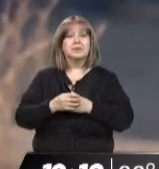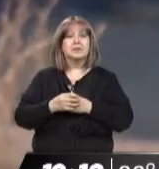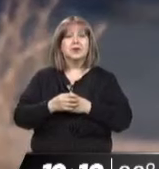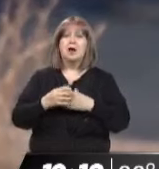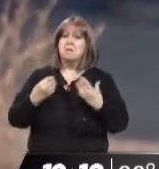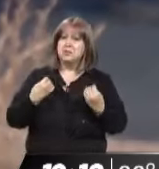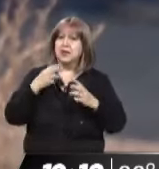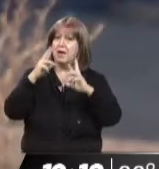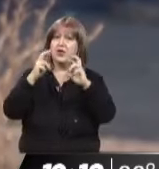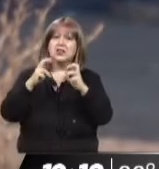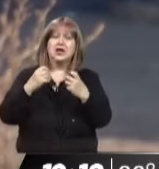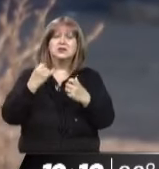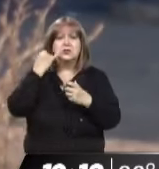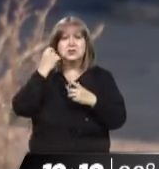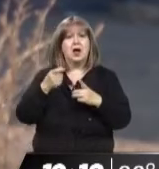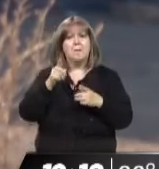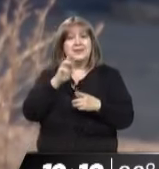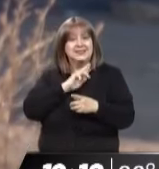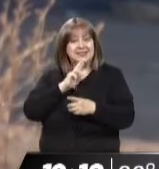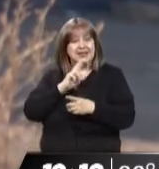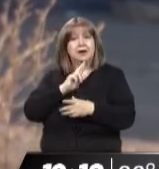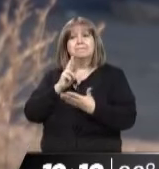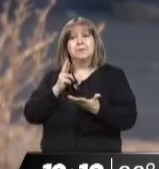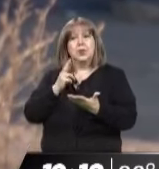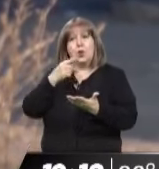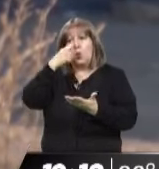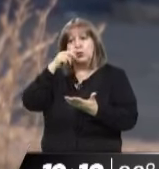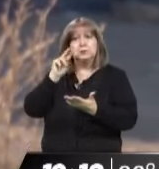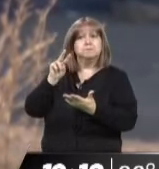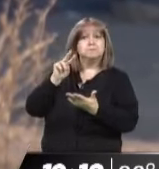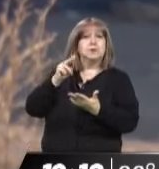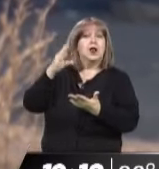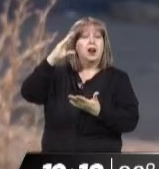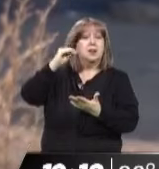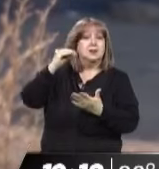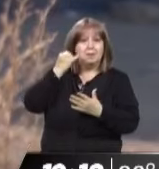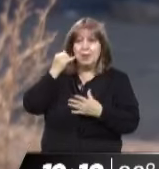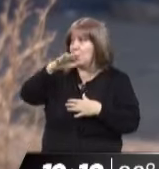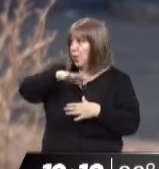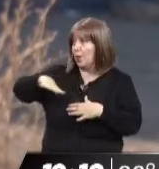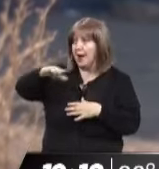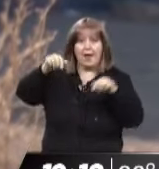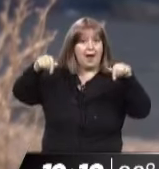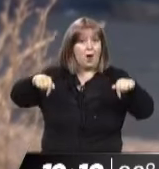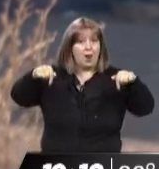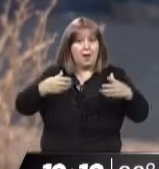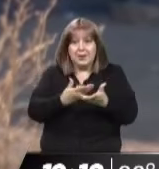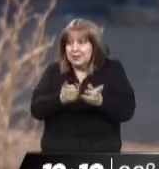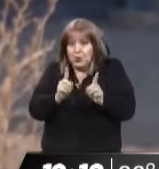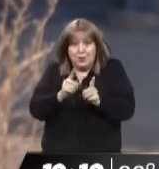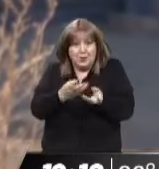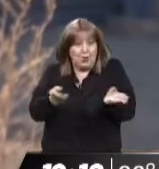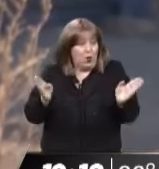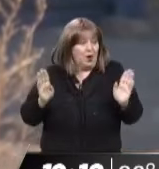la investigación se desprende que Abigail Carniel fue vista por última vez aquella noche en este lugar donde nos encontramos en este